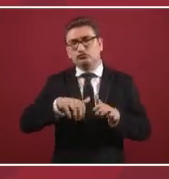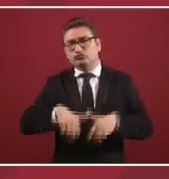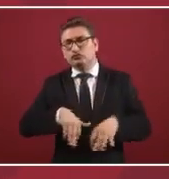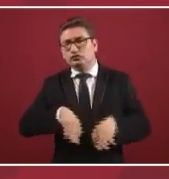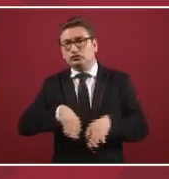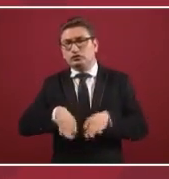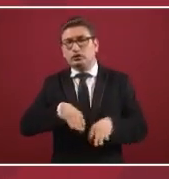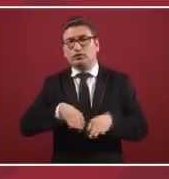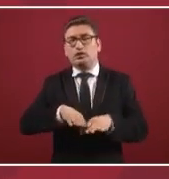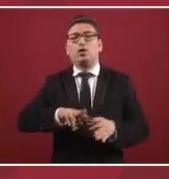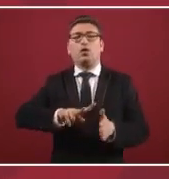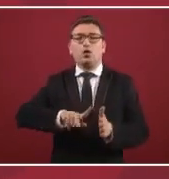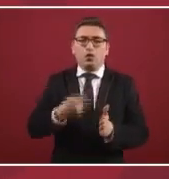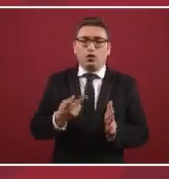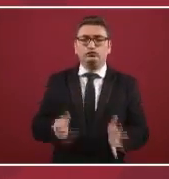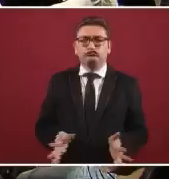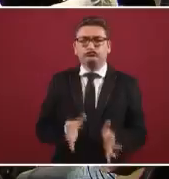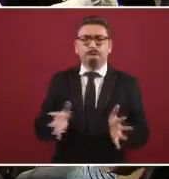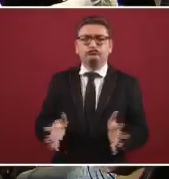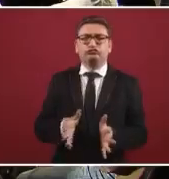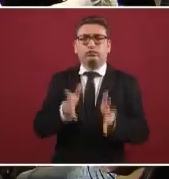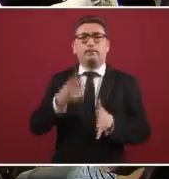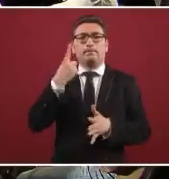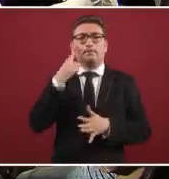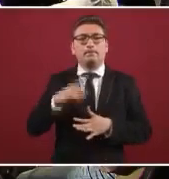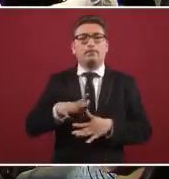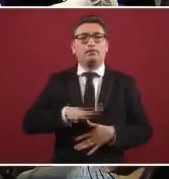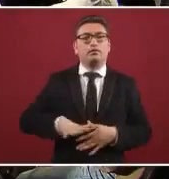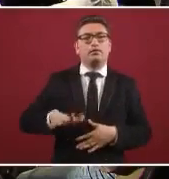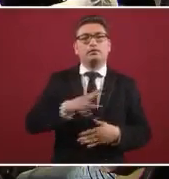que vuelva a haber movilidad social.